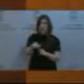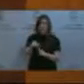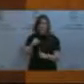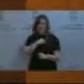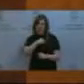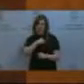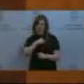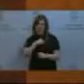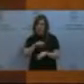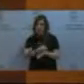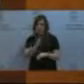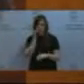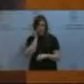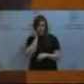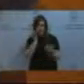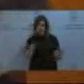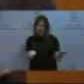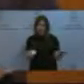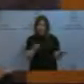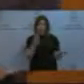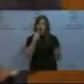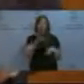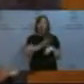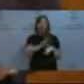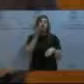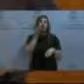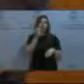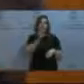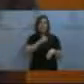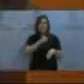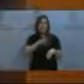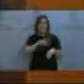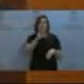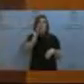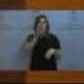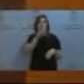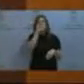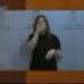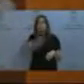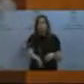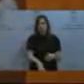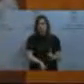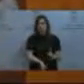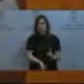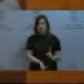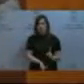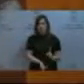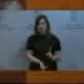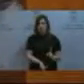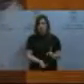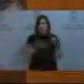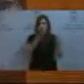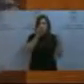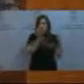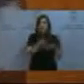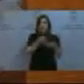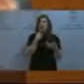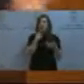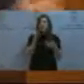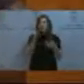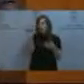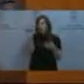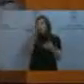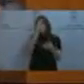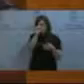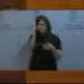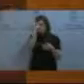señora consejera, o yo diría lamentable y vergonzoso. Y usted lo que se mantiene es en una postura desde el